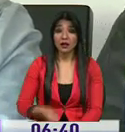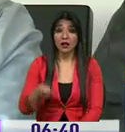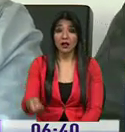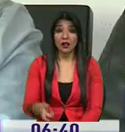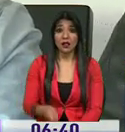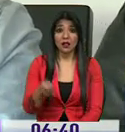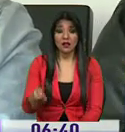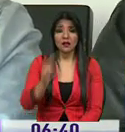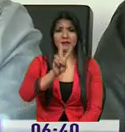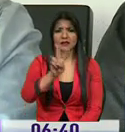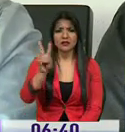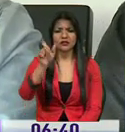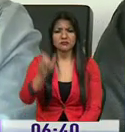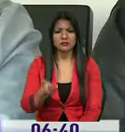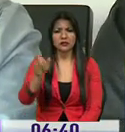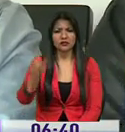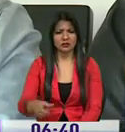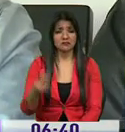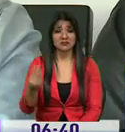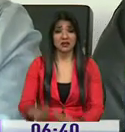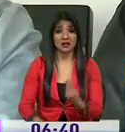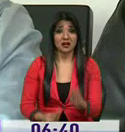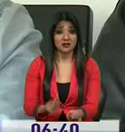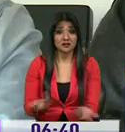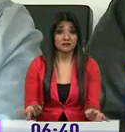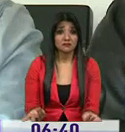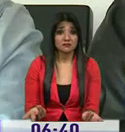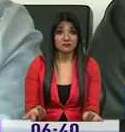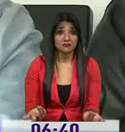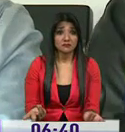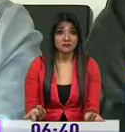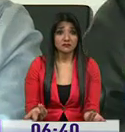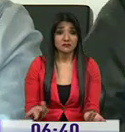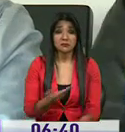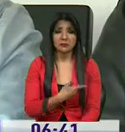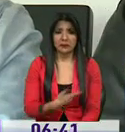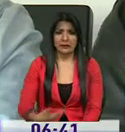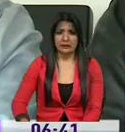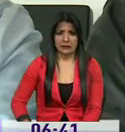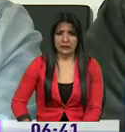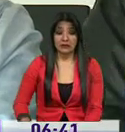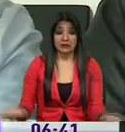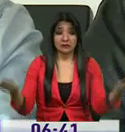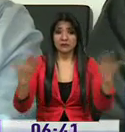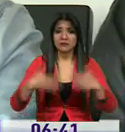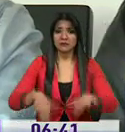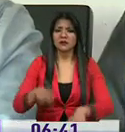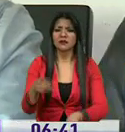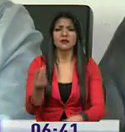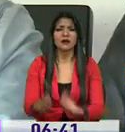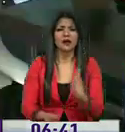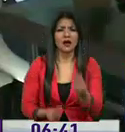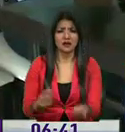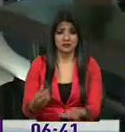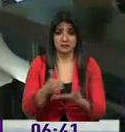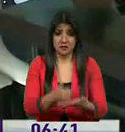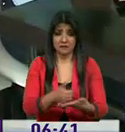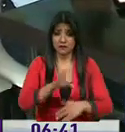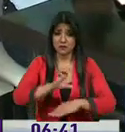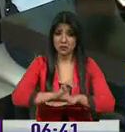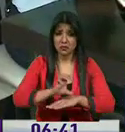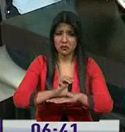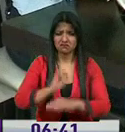22 personas que en la práctica nos preguntamos después que gobiernan, ¿cuál es la utilidad del país?